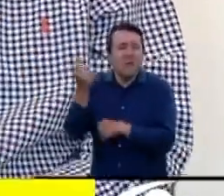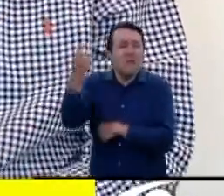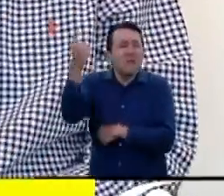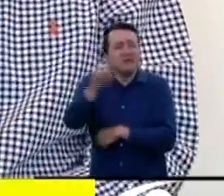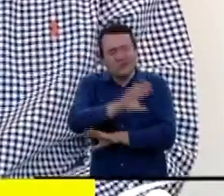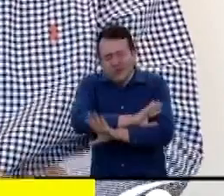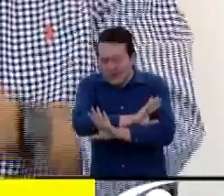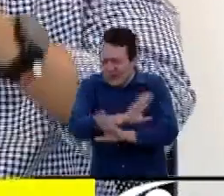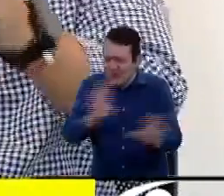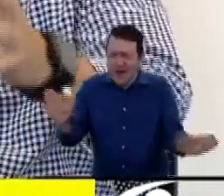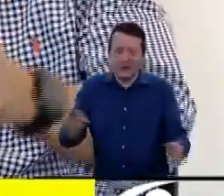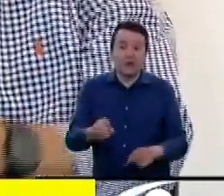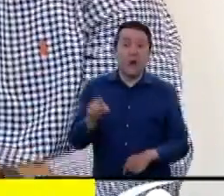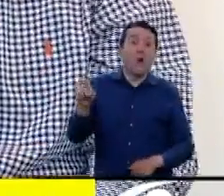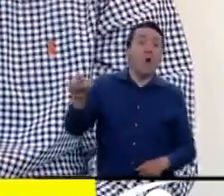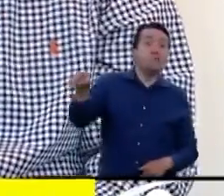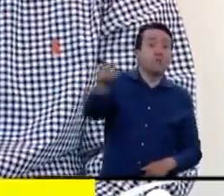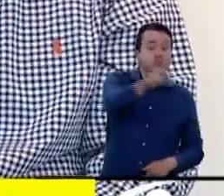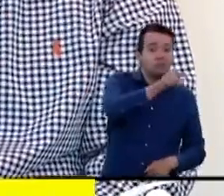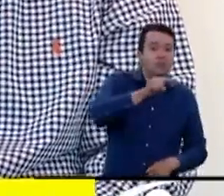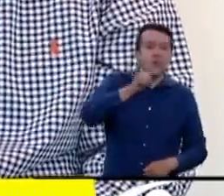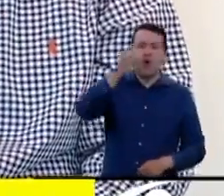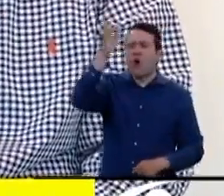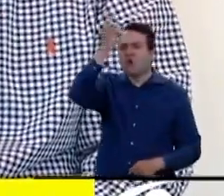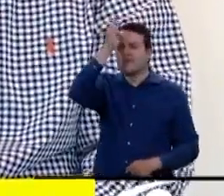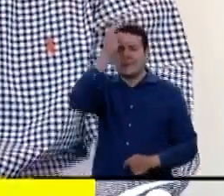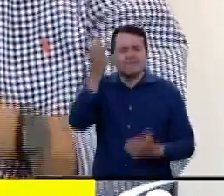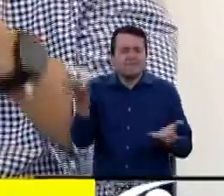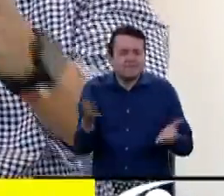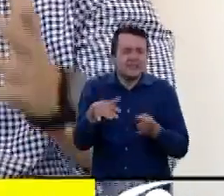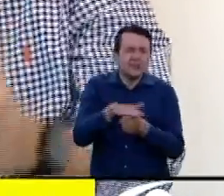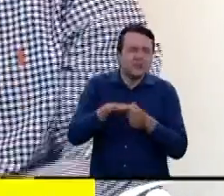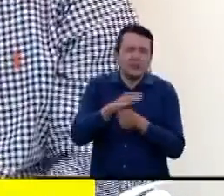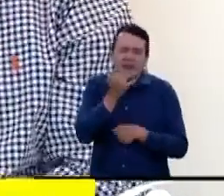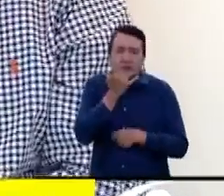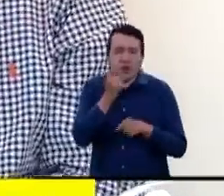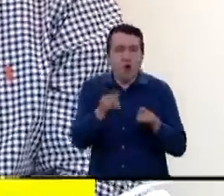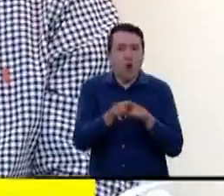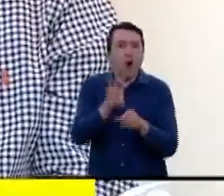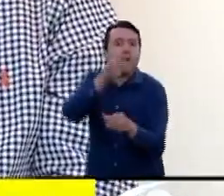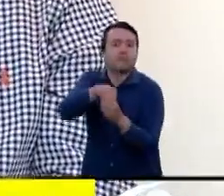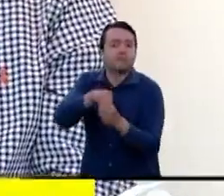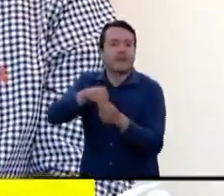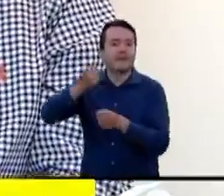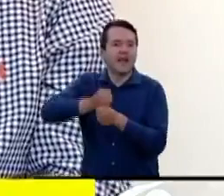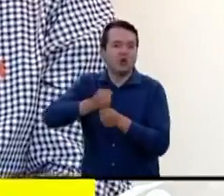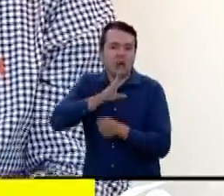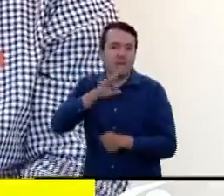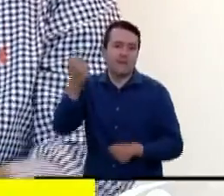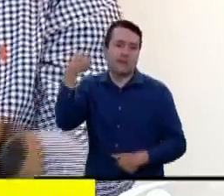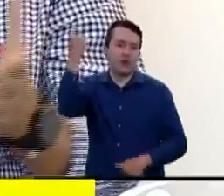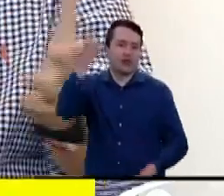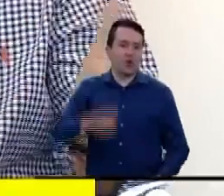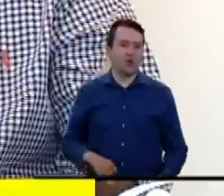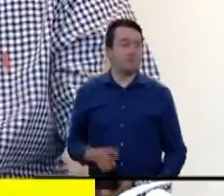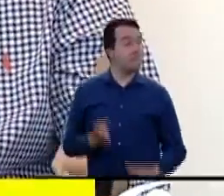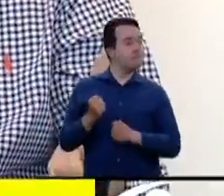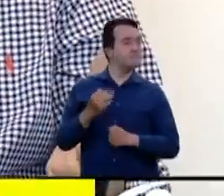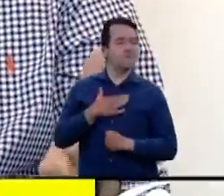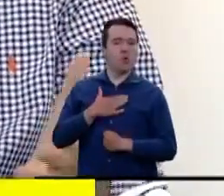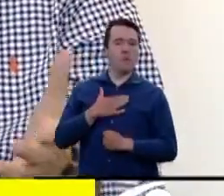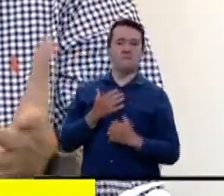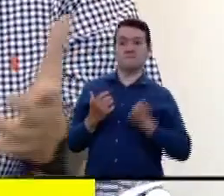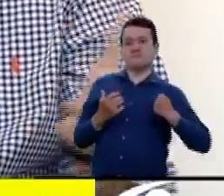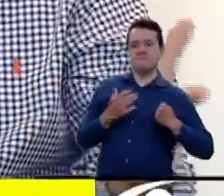manos, o los convirtieron más bien, en unos fortines políticos. Y por eso la reacción de